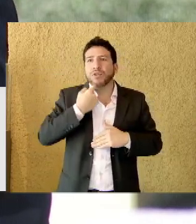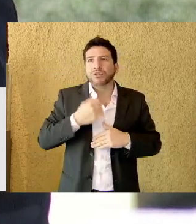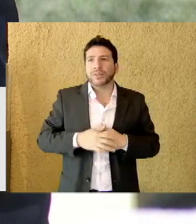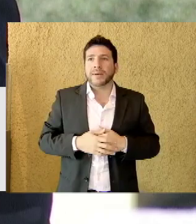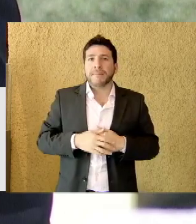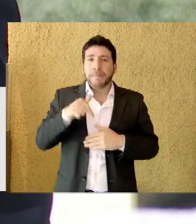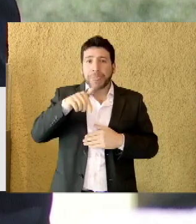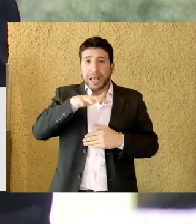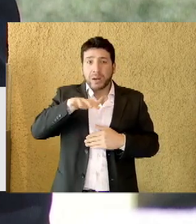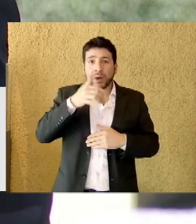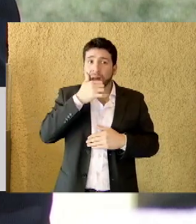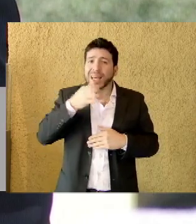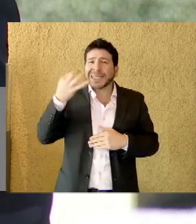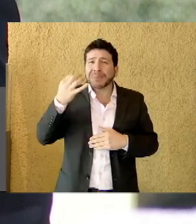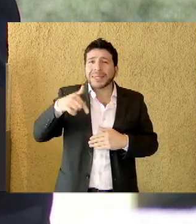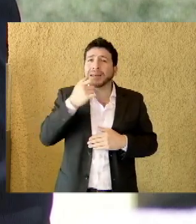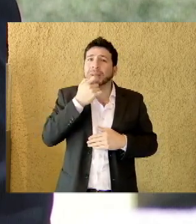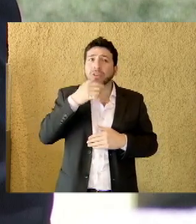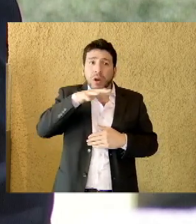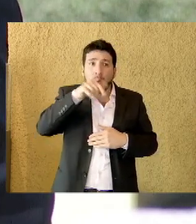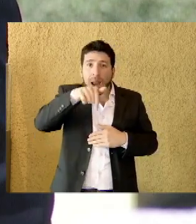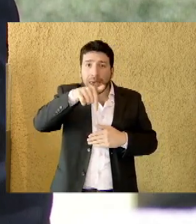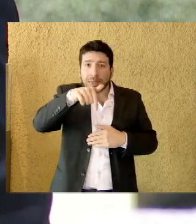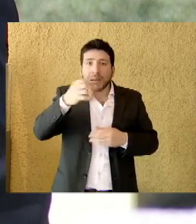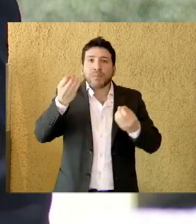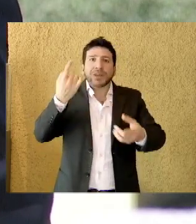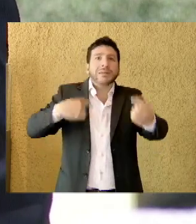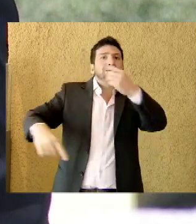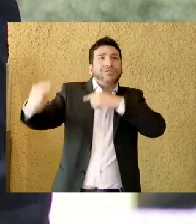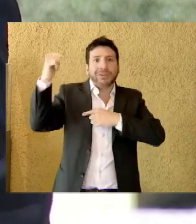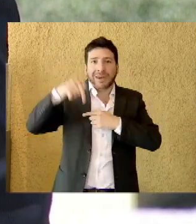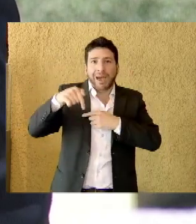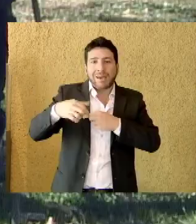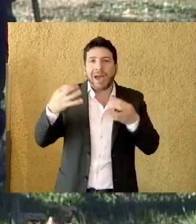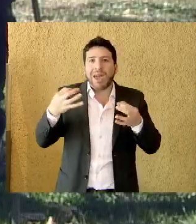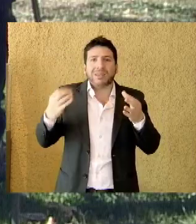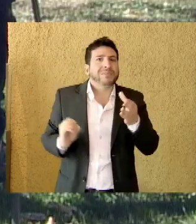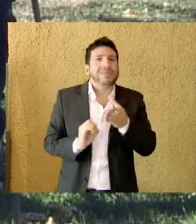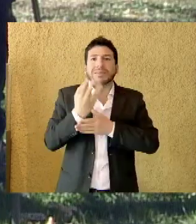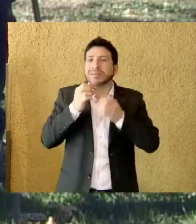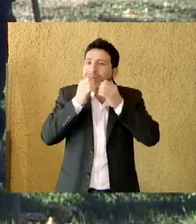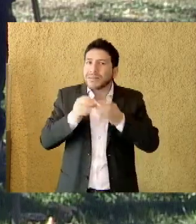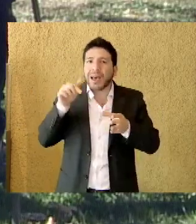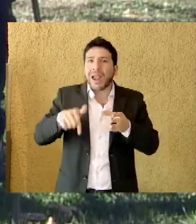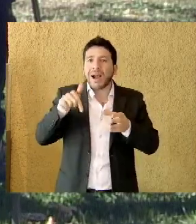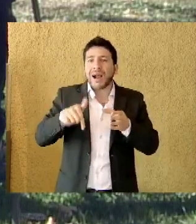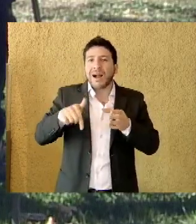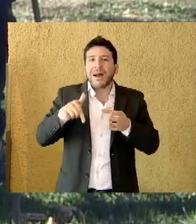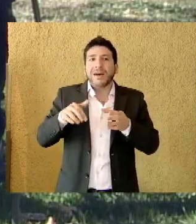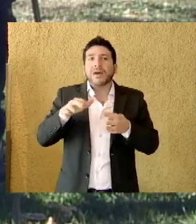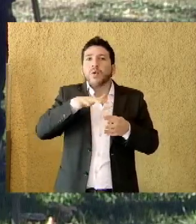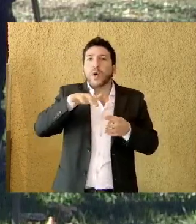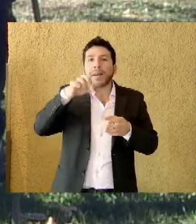lugar emblemático para la provincia de Mendoza, para la historia justamente de nuestra provincia, esta Plaza Pedro del Castillo,